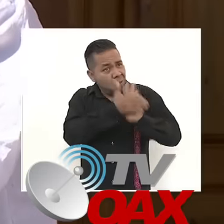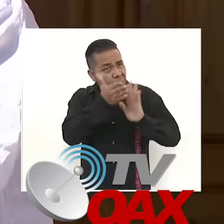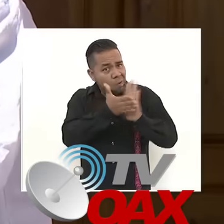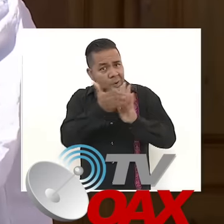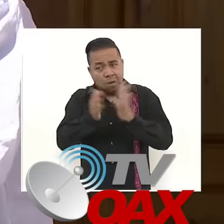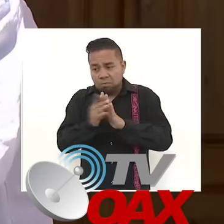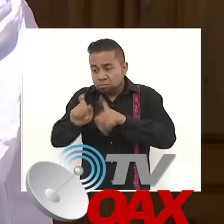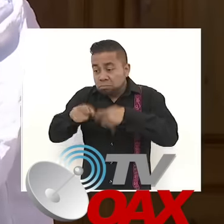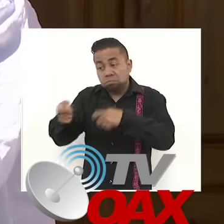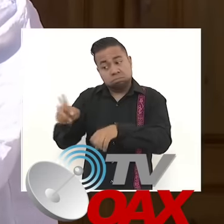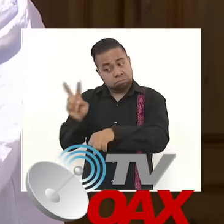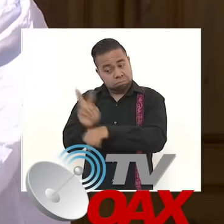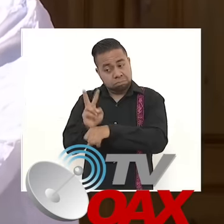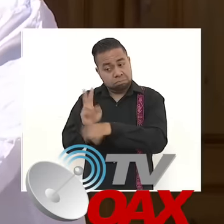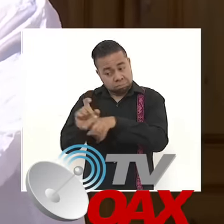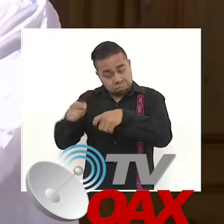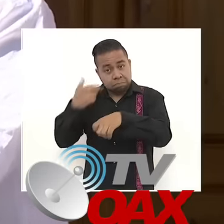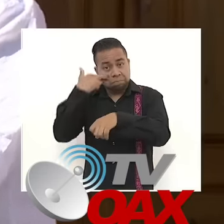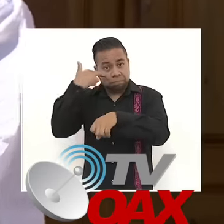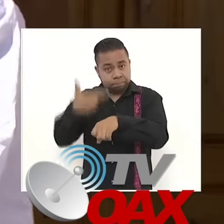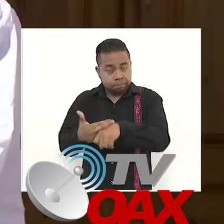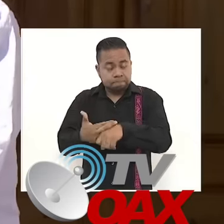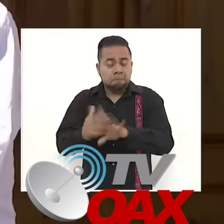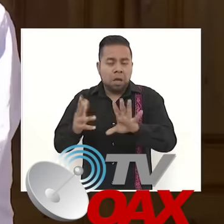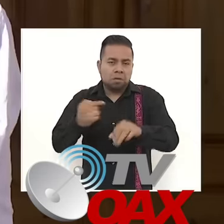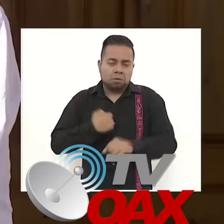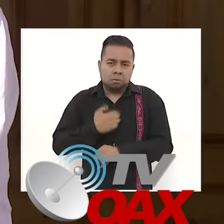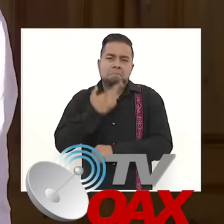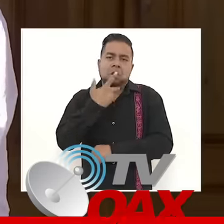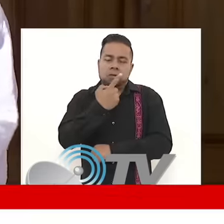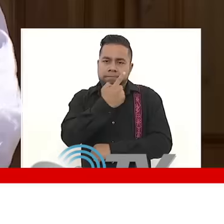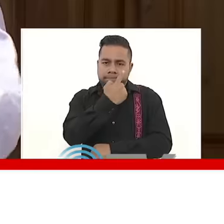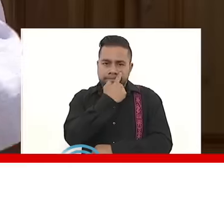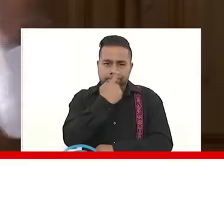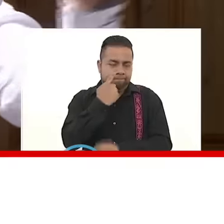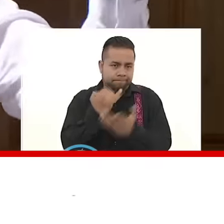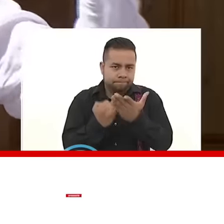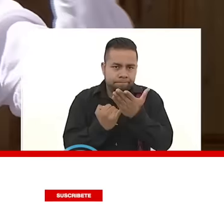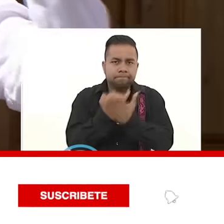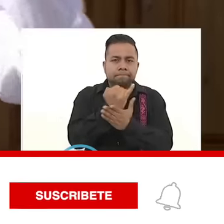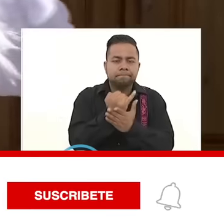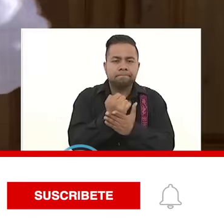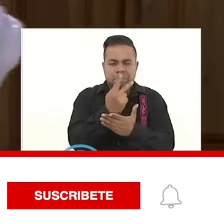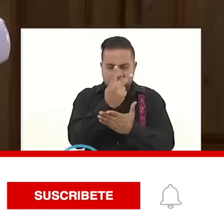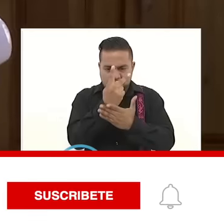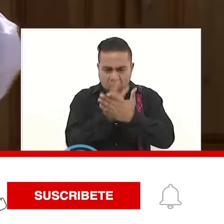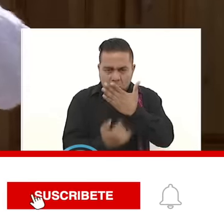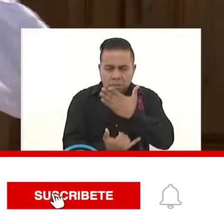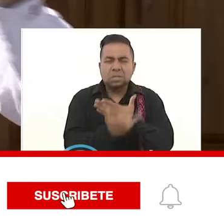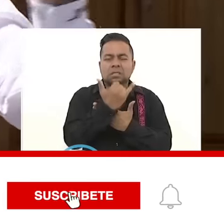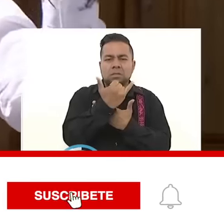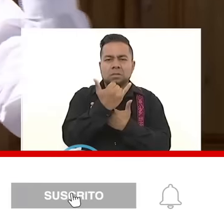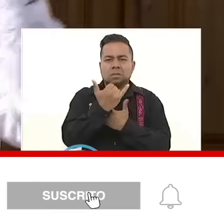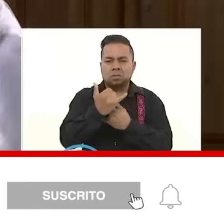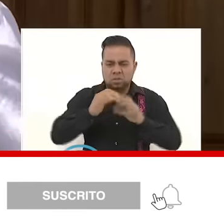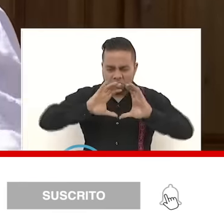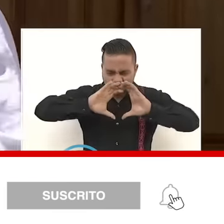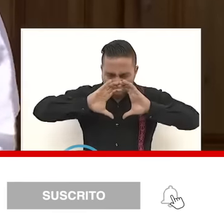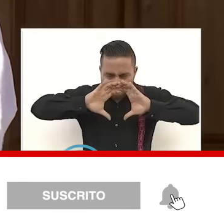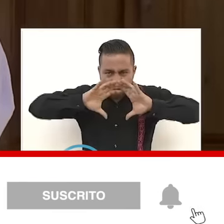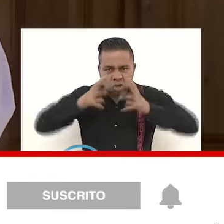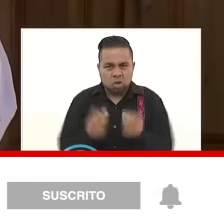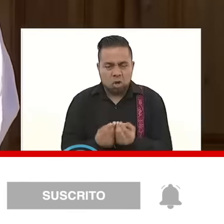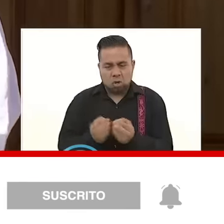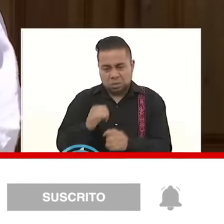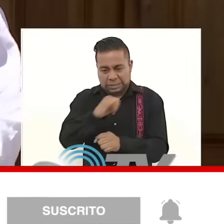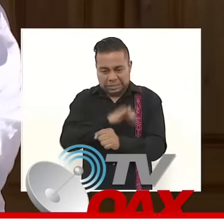custodia. Entonces hemos decidido que todo el proyecto integral